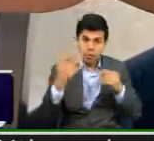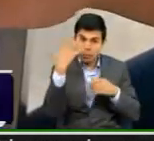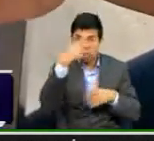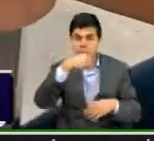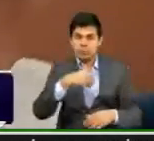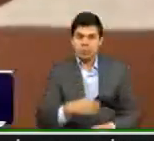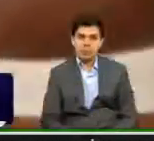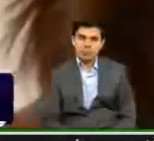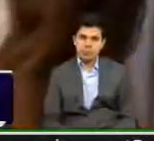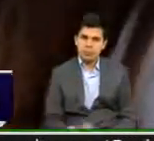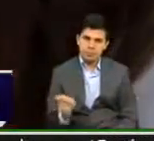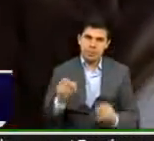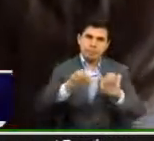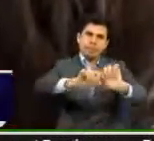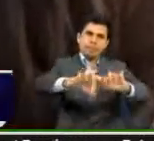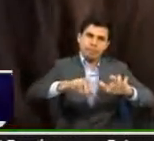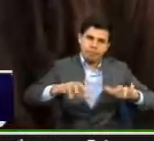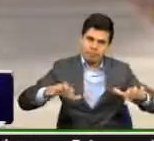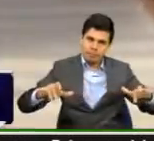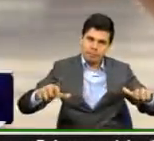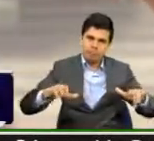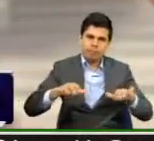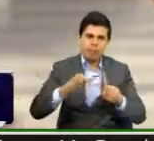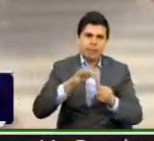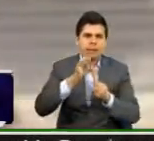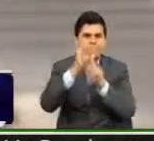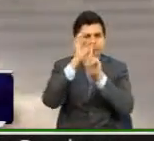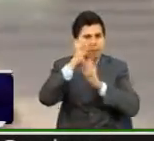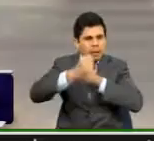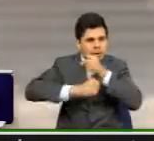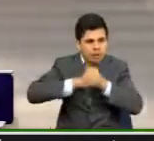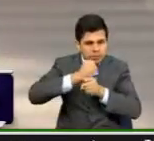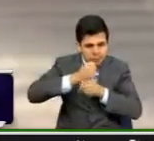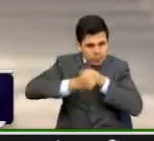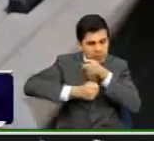bonito. El Festival Internacional de Piano es una luz que cada año hace brillar a